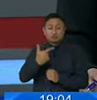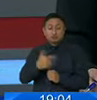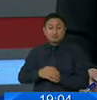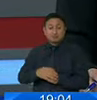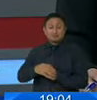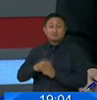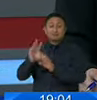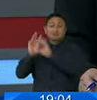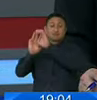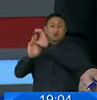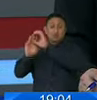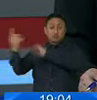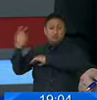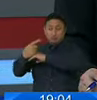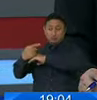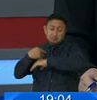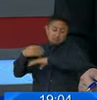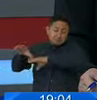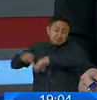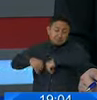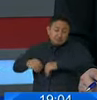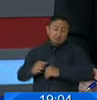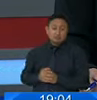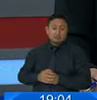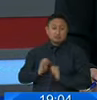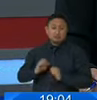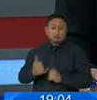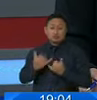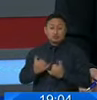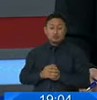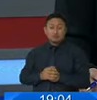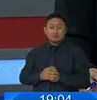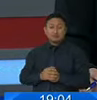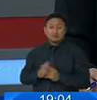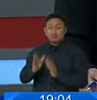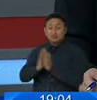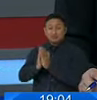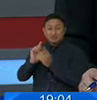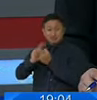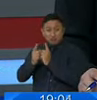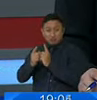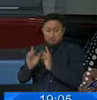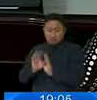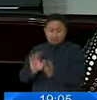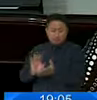del Consejo de Participación Transitorio y adelantó que no impugnará la decisión.